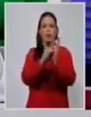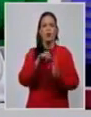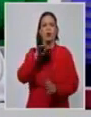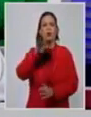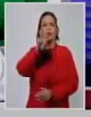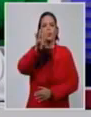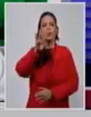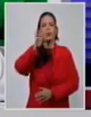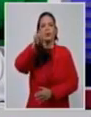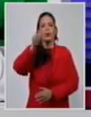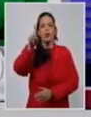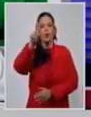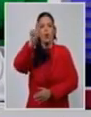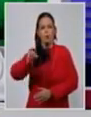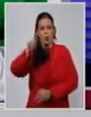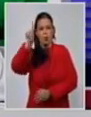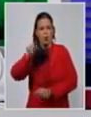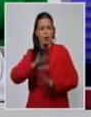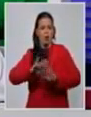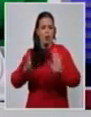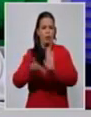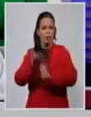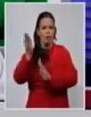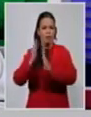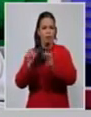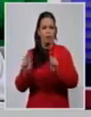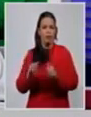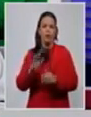14.491 pacientes recuperados, el